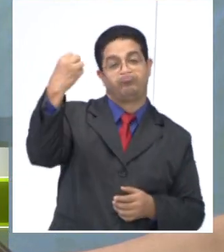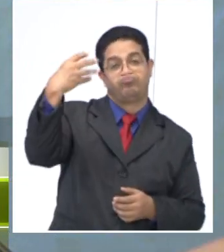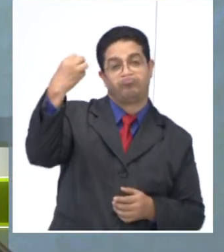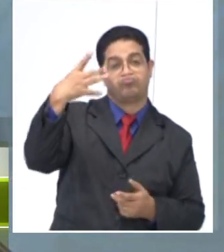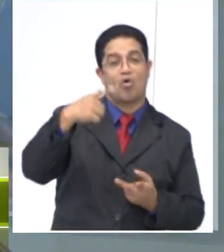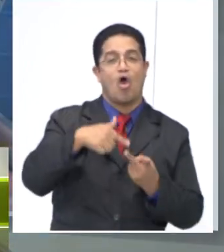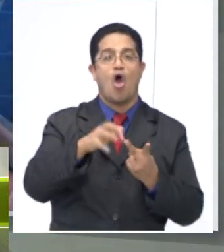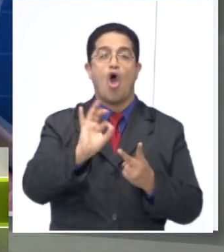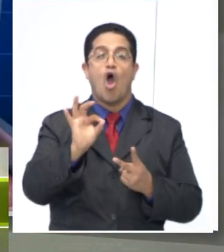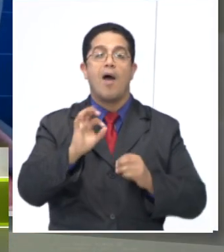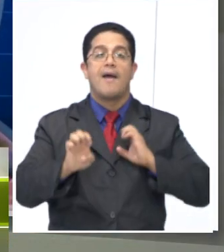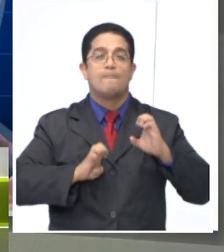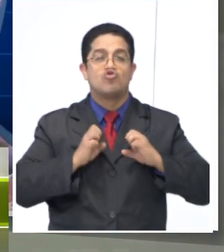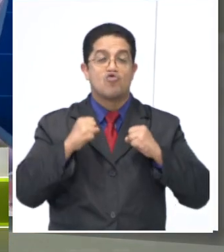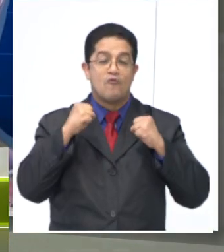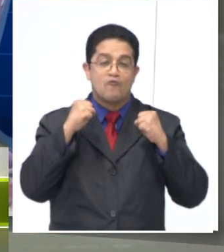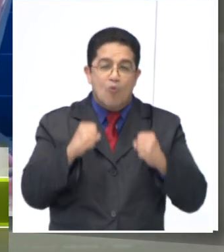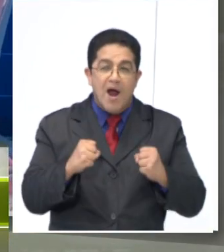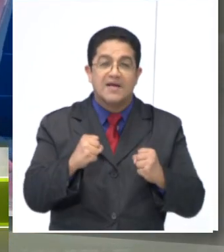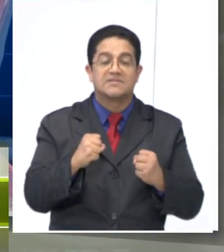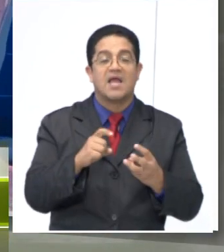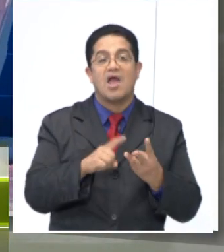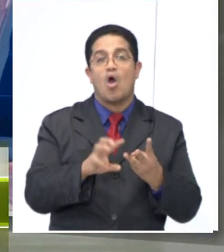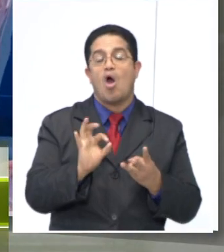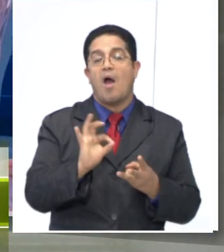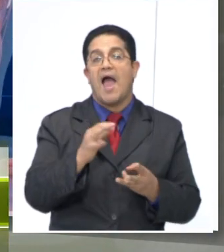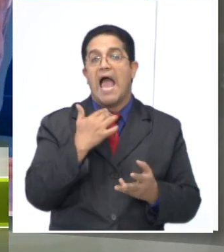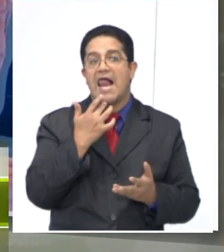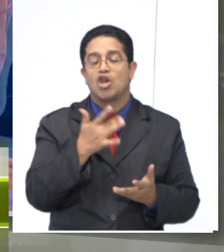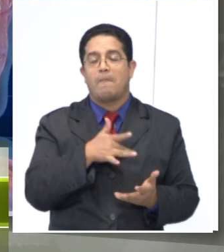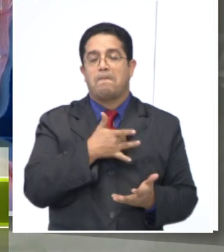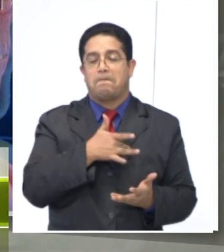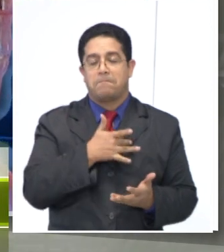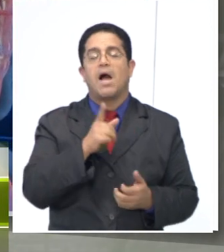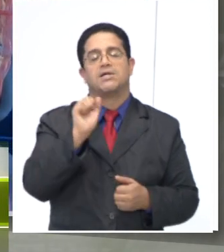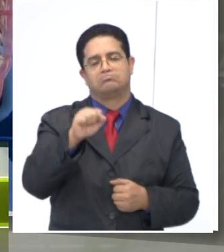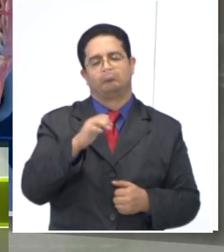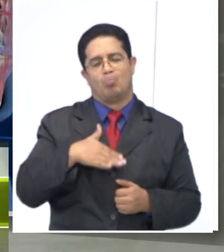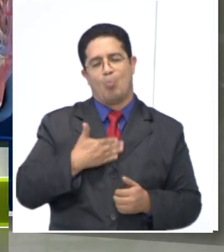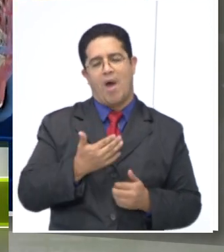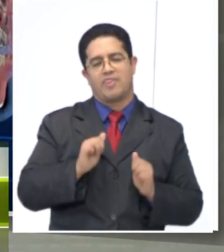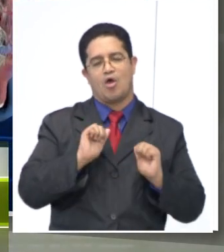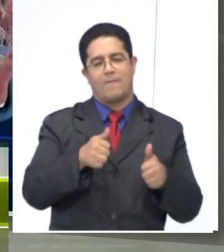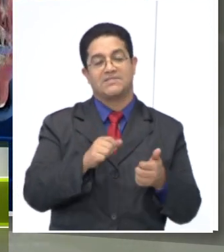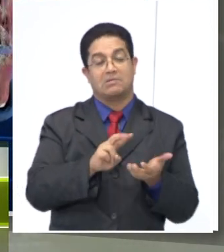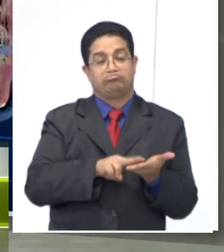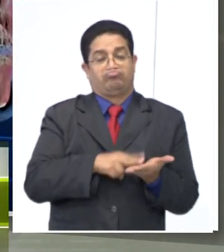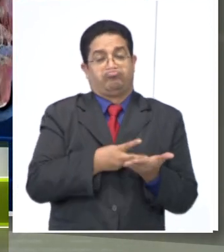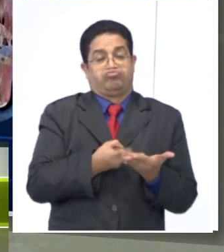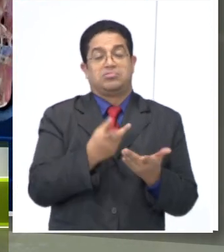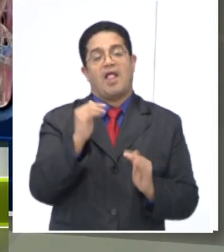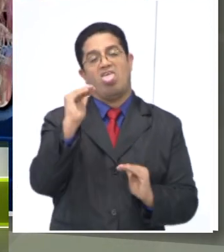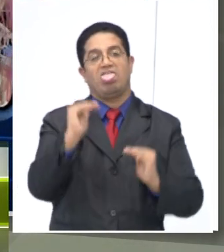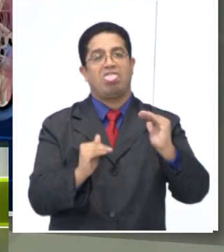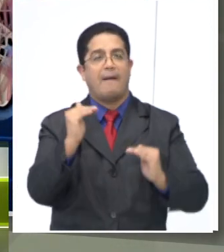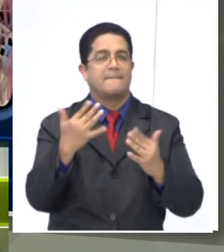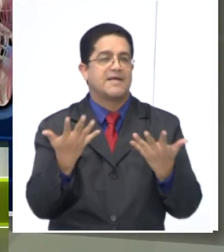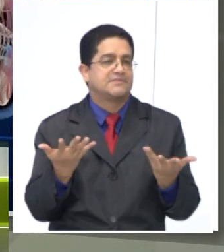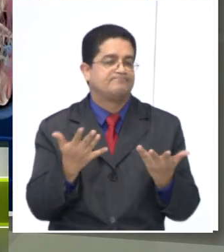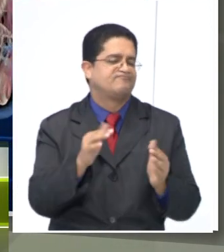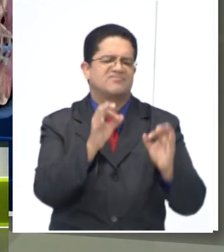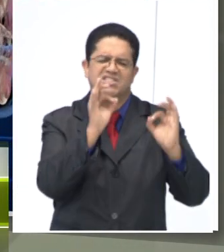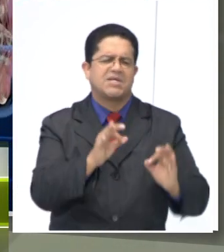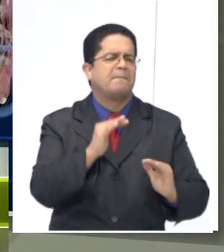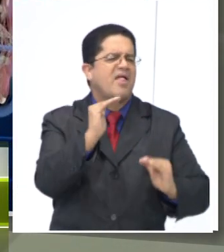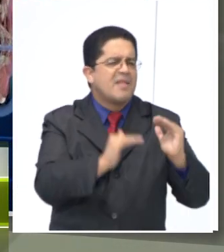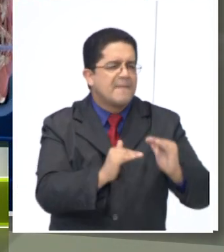una emoción fuerte, algún tipo de estímulo sensorial, por supuesto que sí puede ocurrir un tipo de crisis, dependiendo también, pues siempre depende de qué